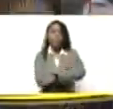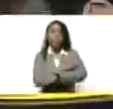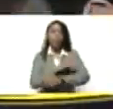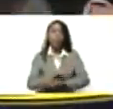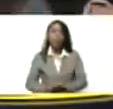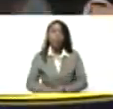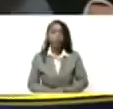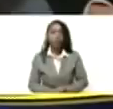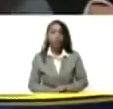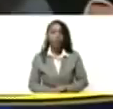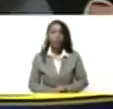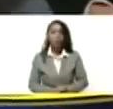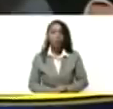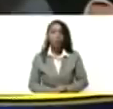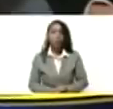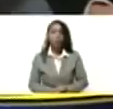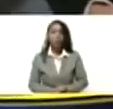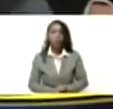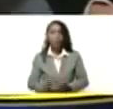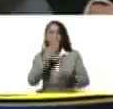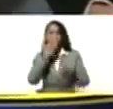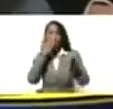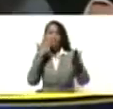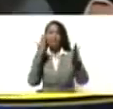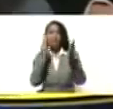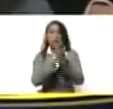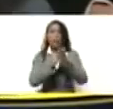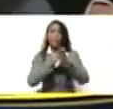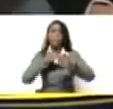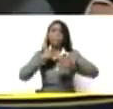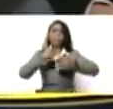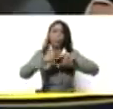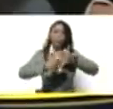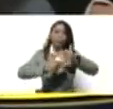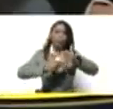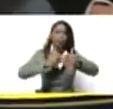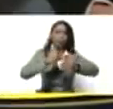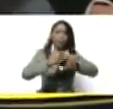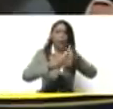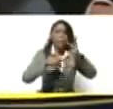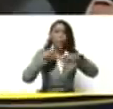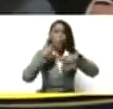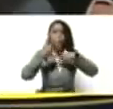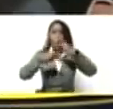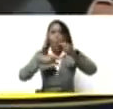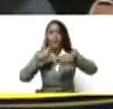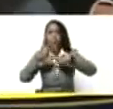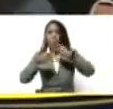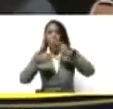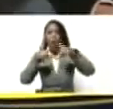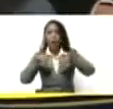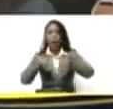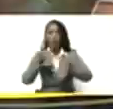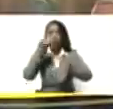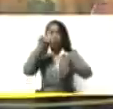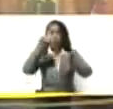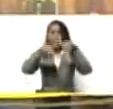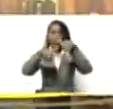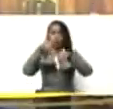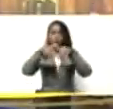2022 vamos a una expansión del crédito del financiamiento y del apoyo a los